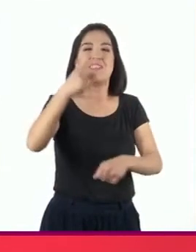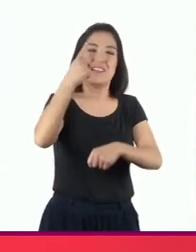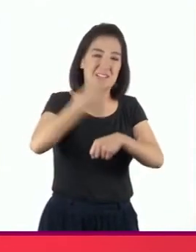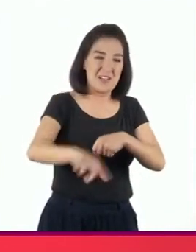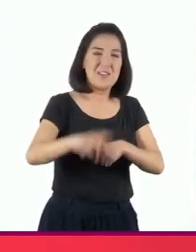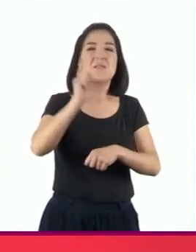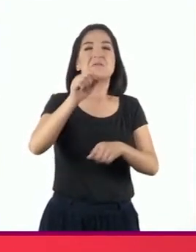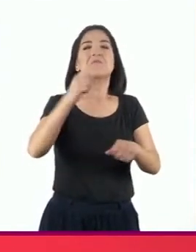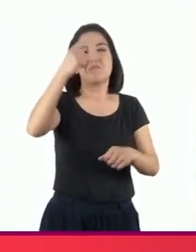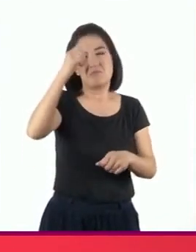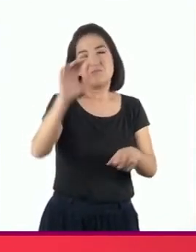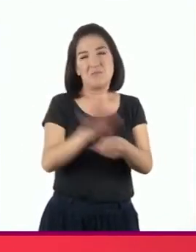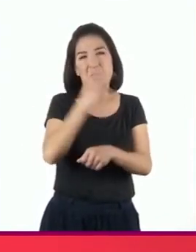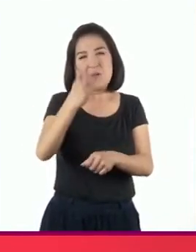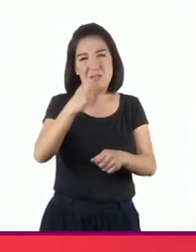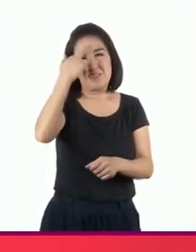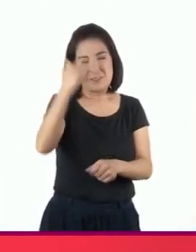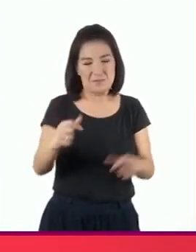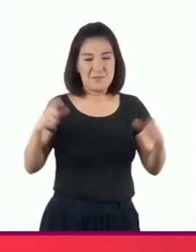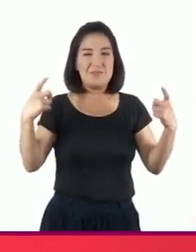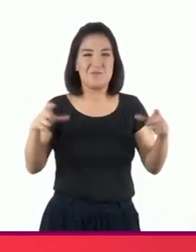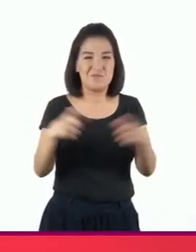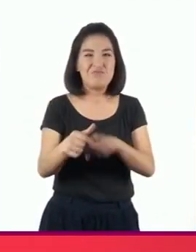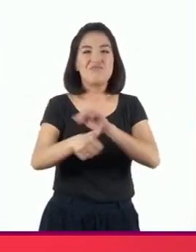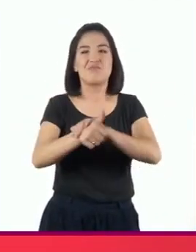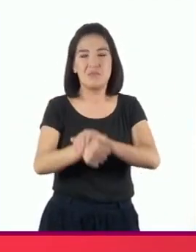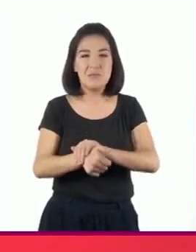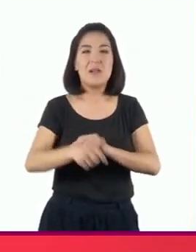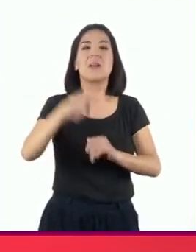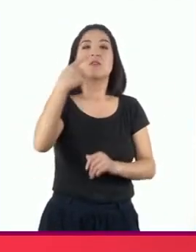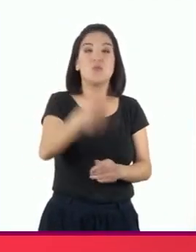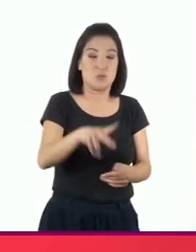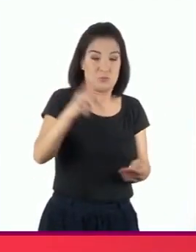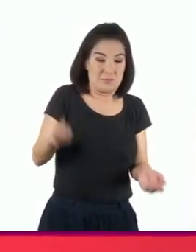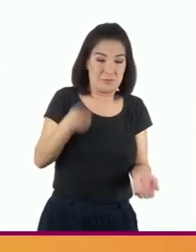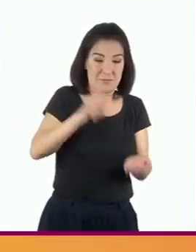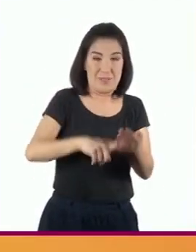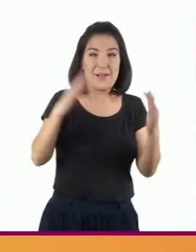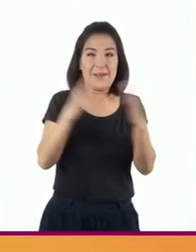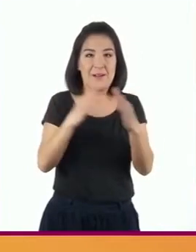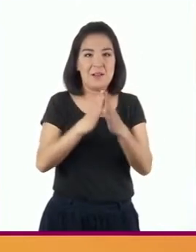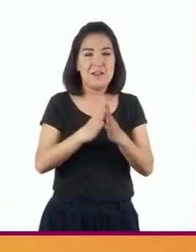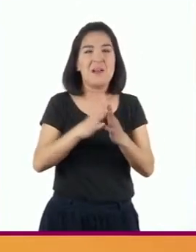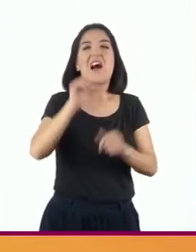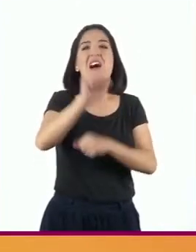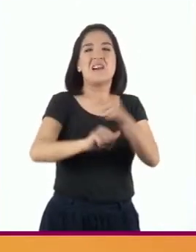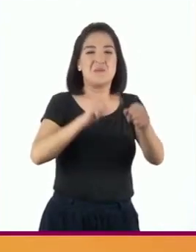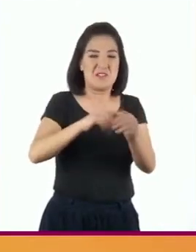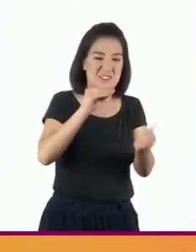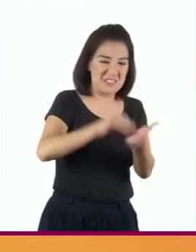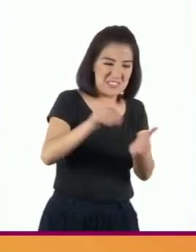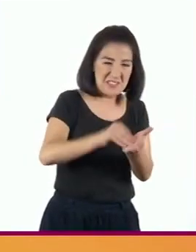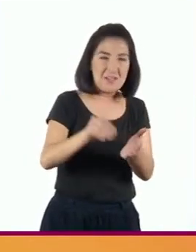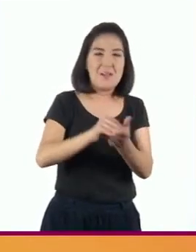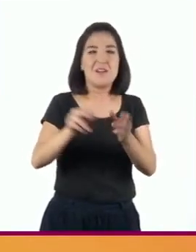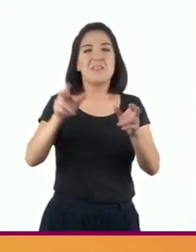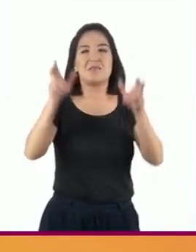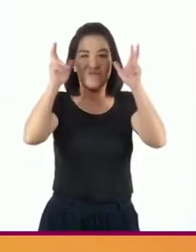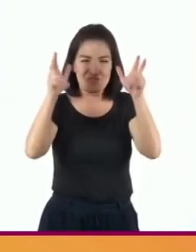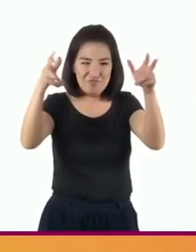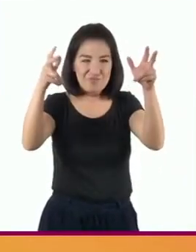Además utilizaban su aceite para las lámparas. Esto fue un factor que disminuyó el número de individuos de las poblaciones de